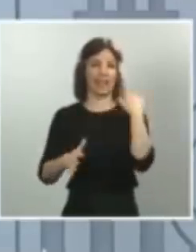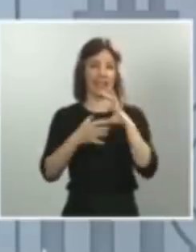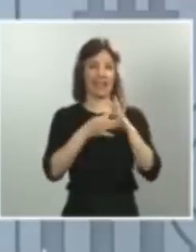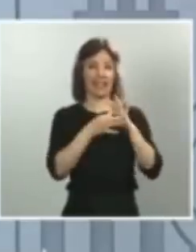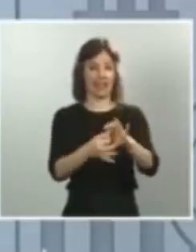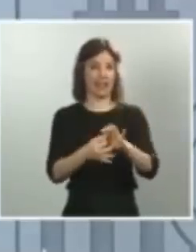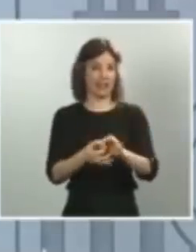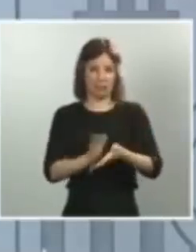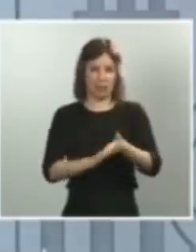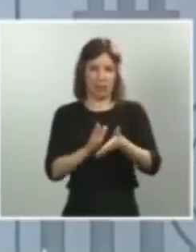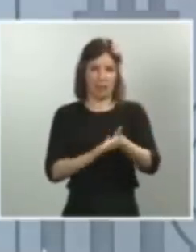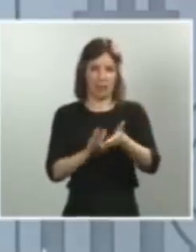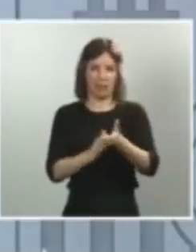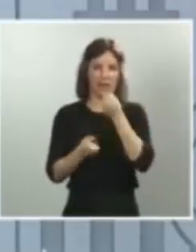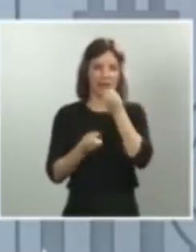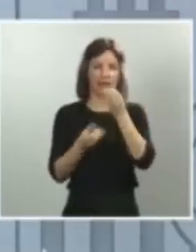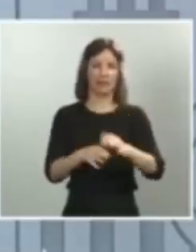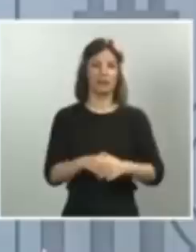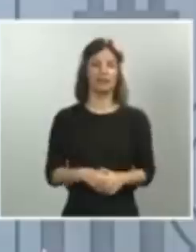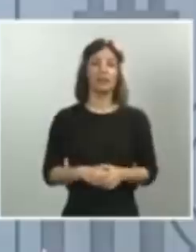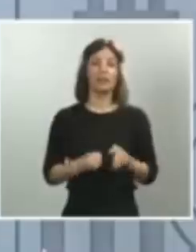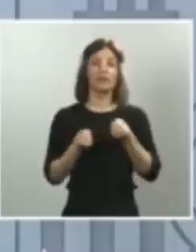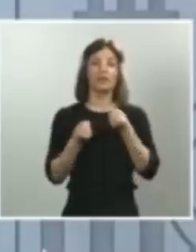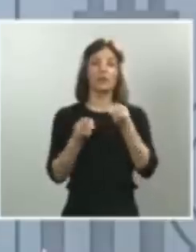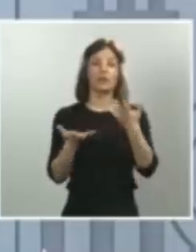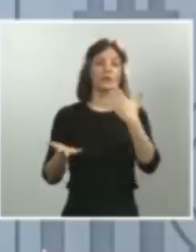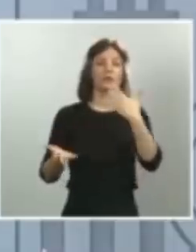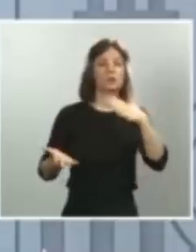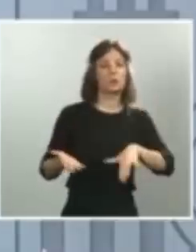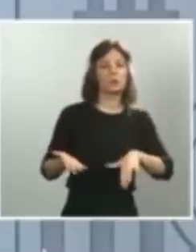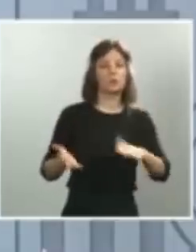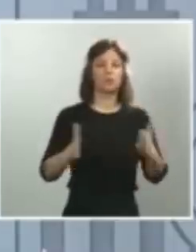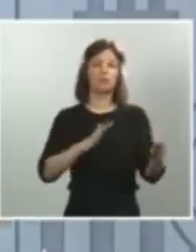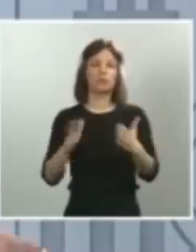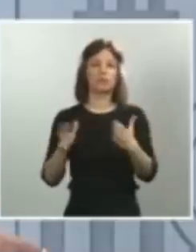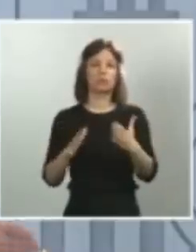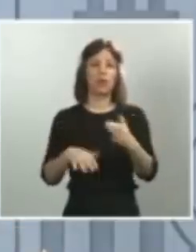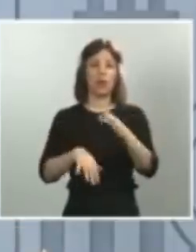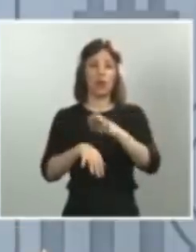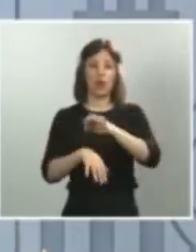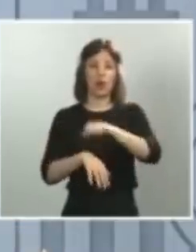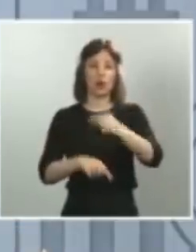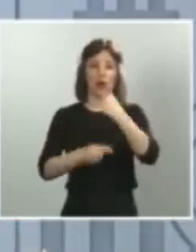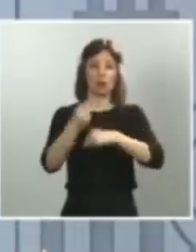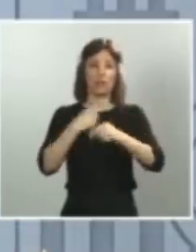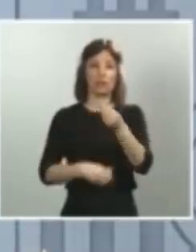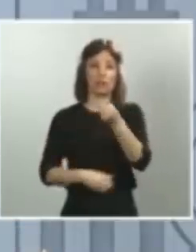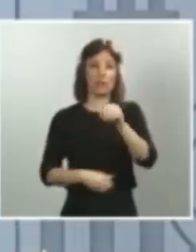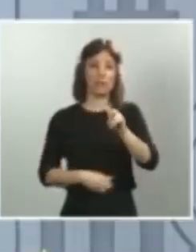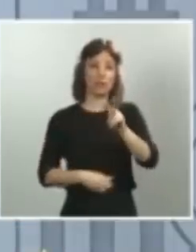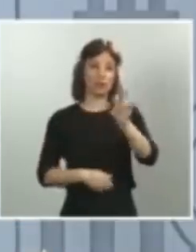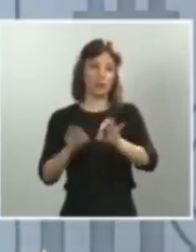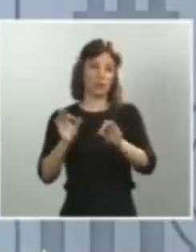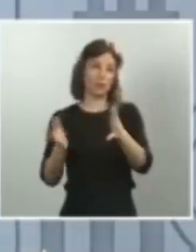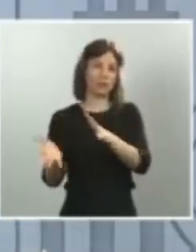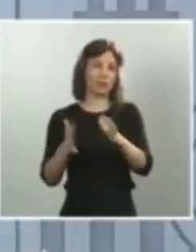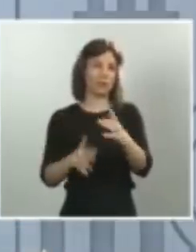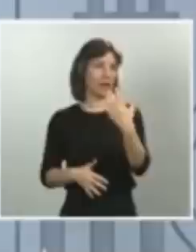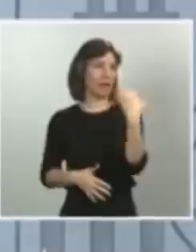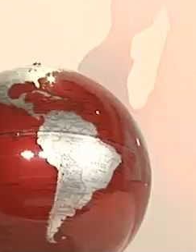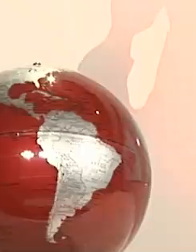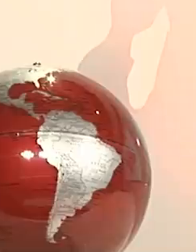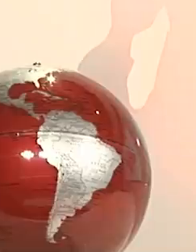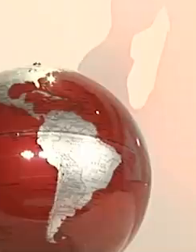moderno. El señor Javier Lapiez es una puta cunea. Pues ahí queda